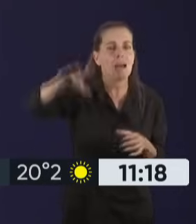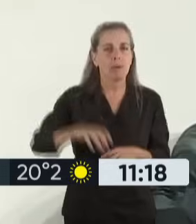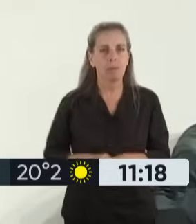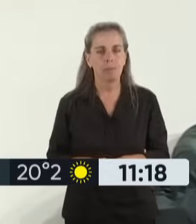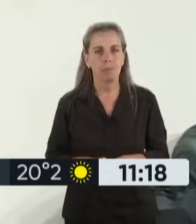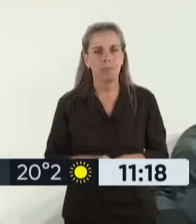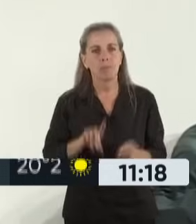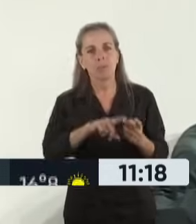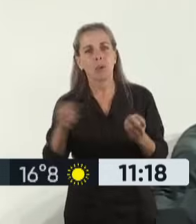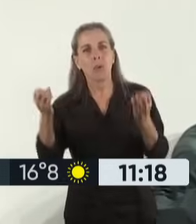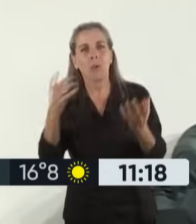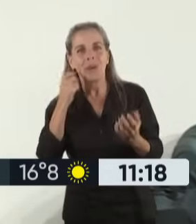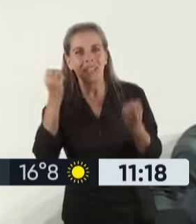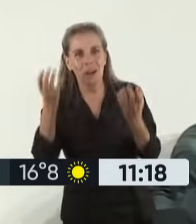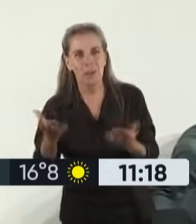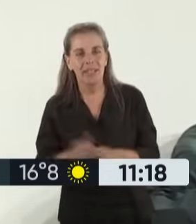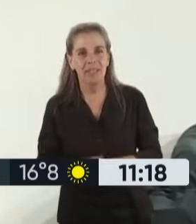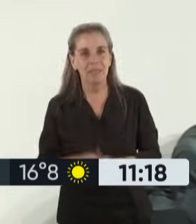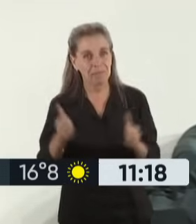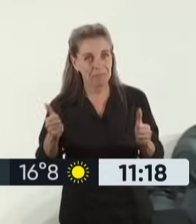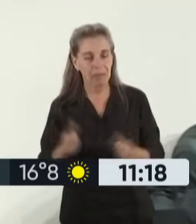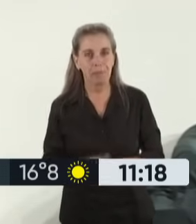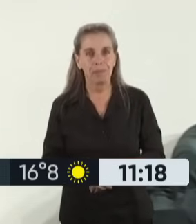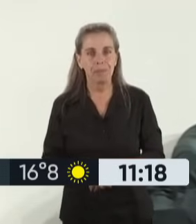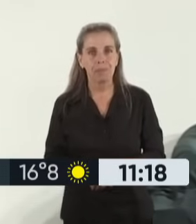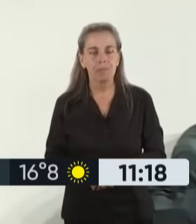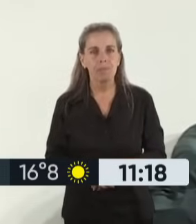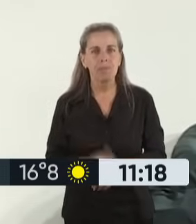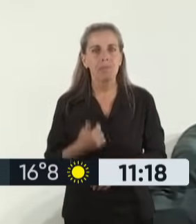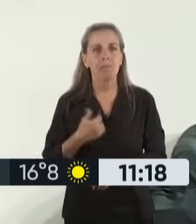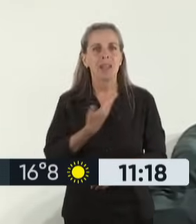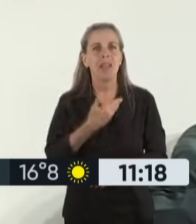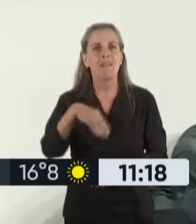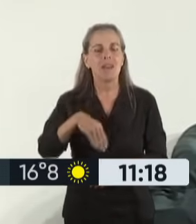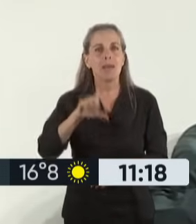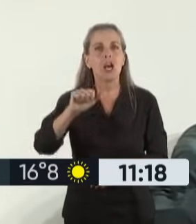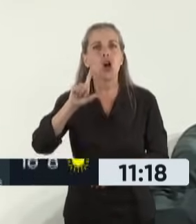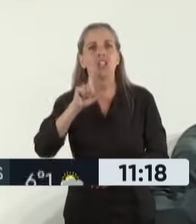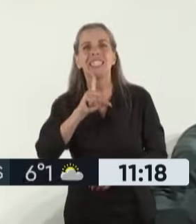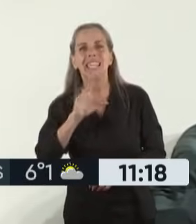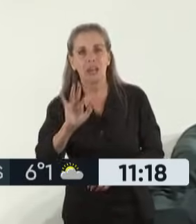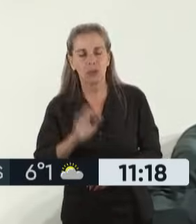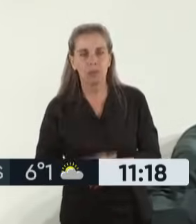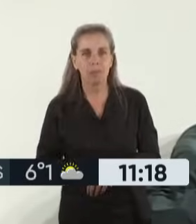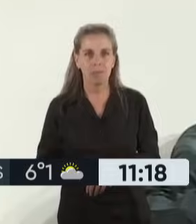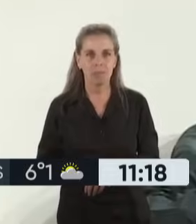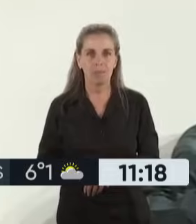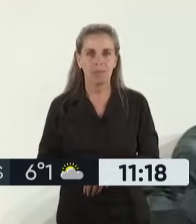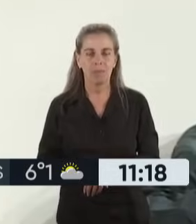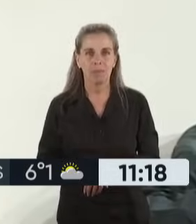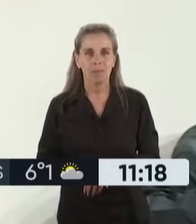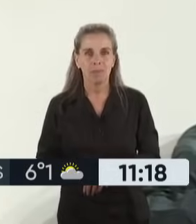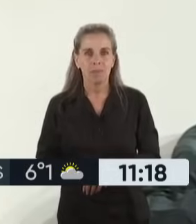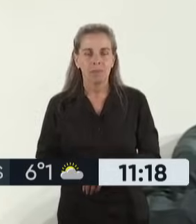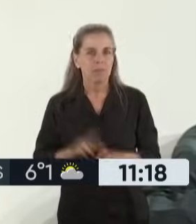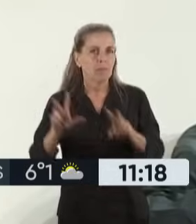¿Qué tal? Buenos días. ¿Cómo andas? ¿Bien? Bien. Juan Pablo Peralta para FM Concierto, Diario El Litoral y Fénix Buenos Aires.